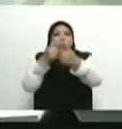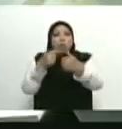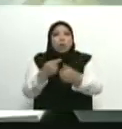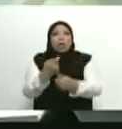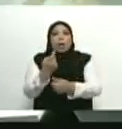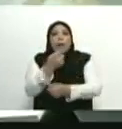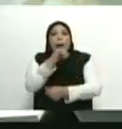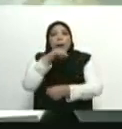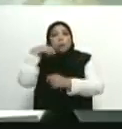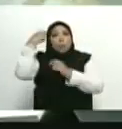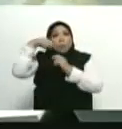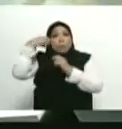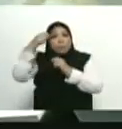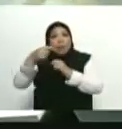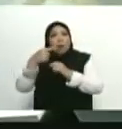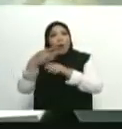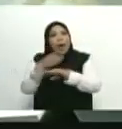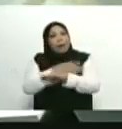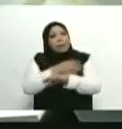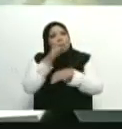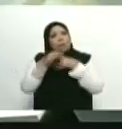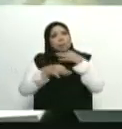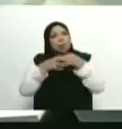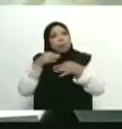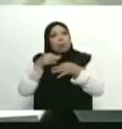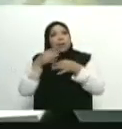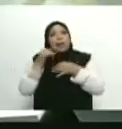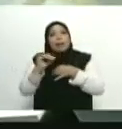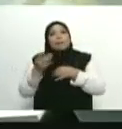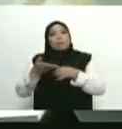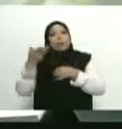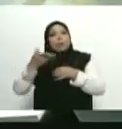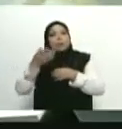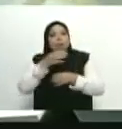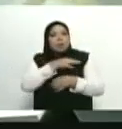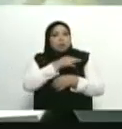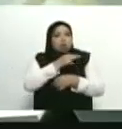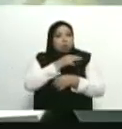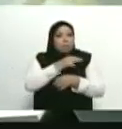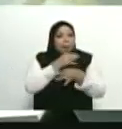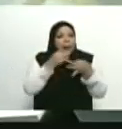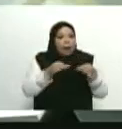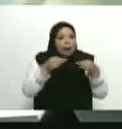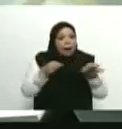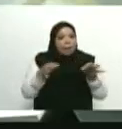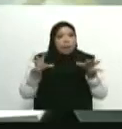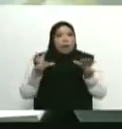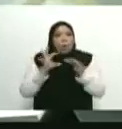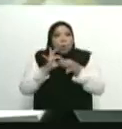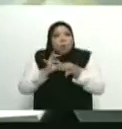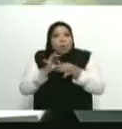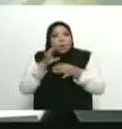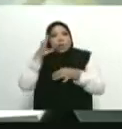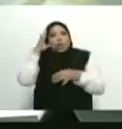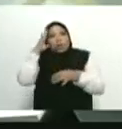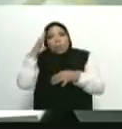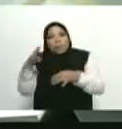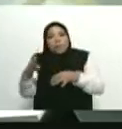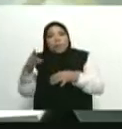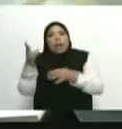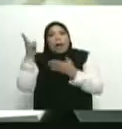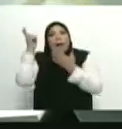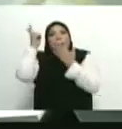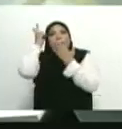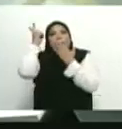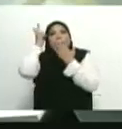video, una poderosa unión cívico-militar del pueblo indígena, del pueblo